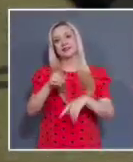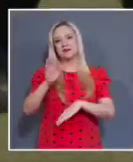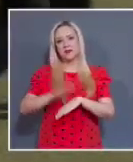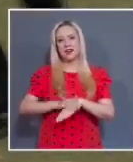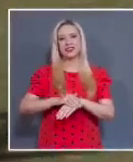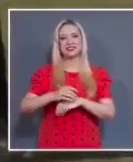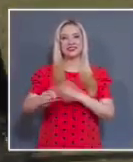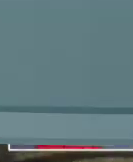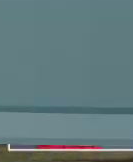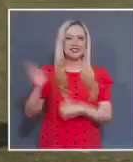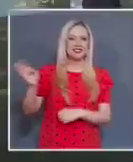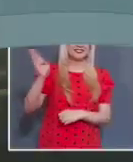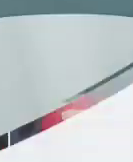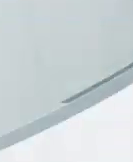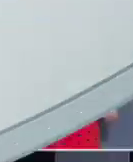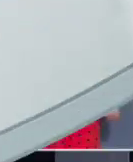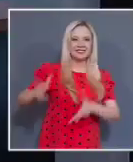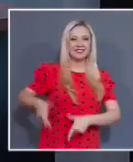Jesús Daza.